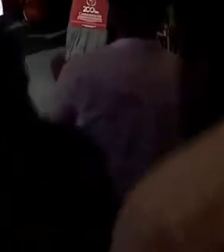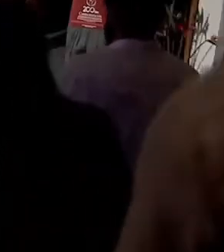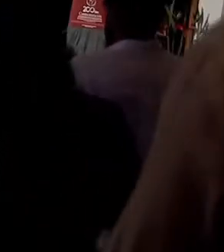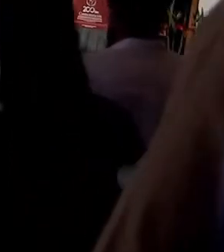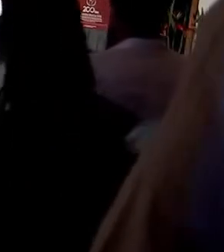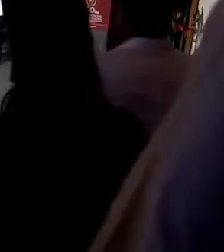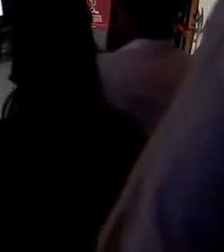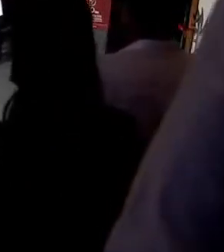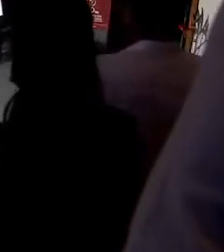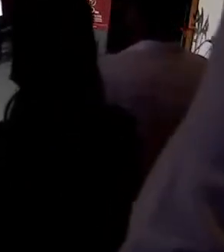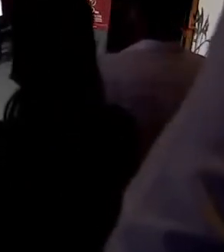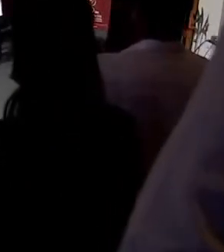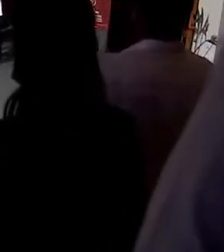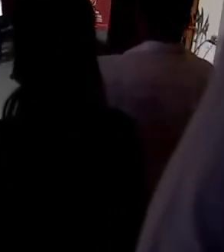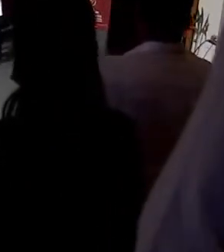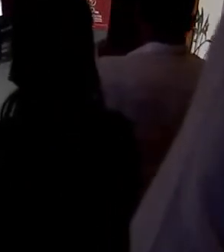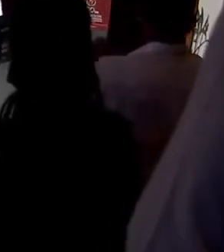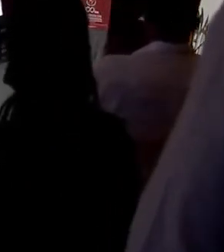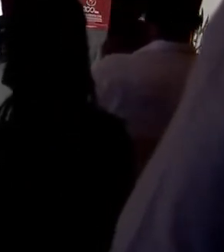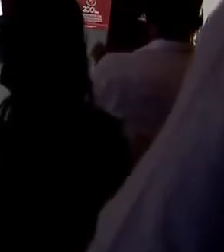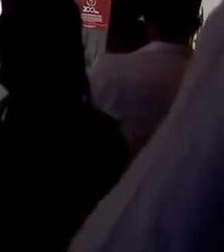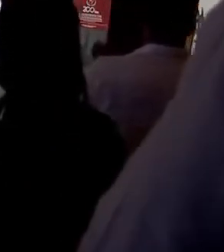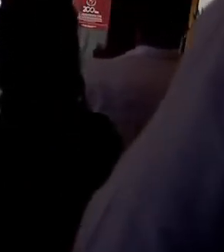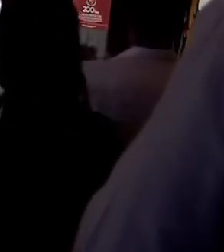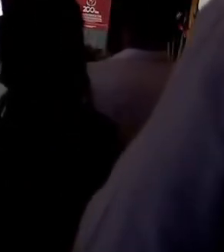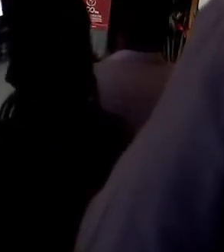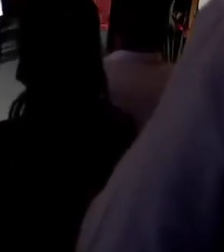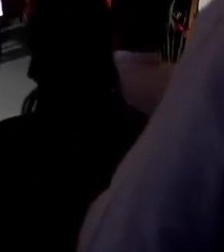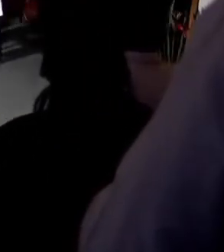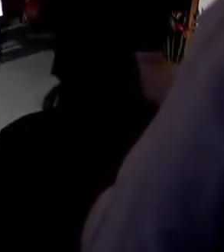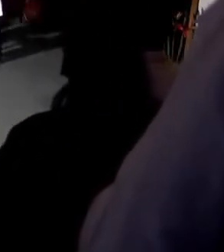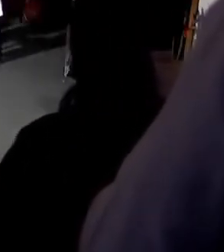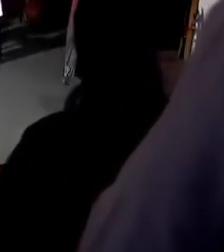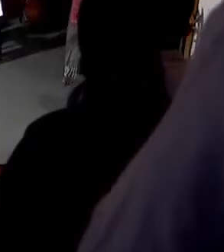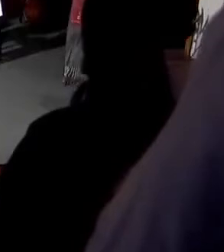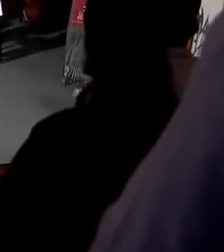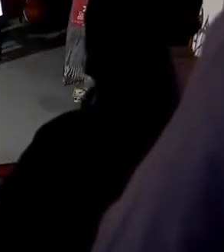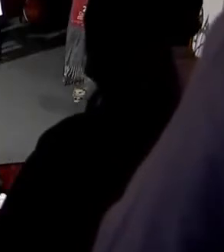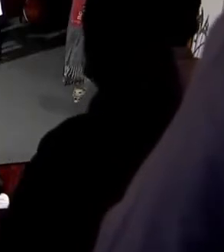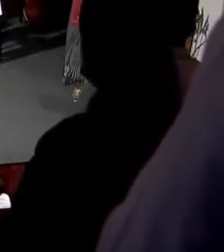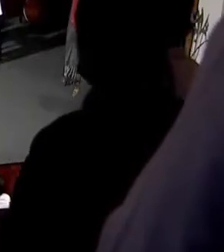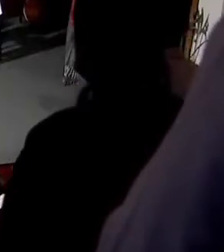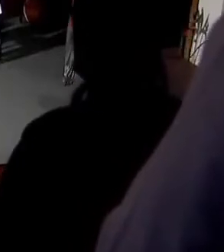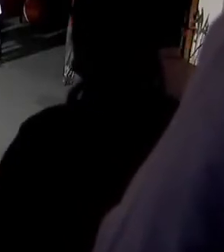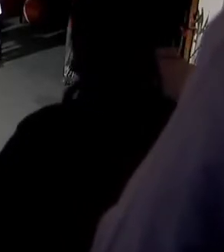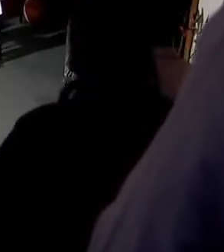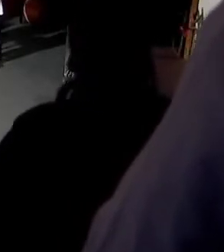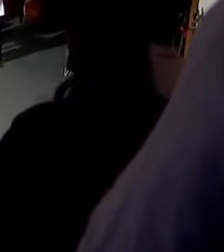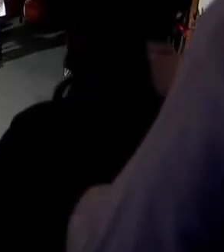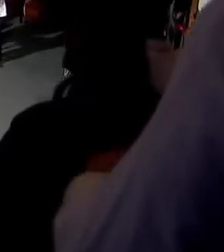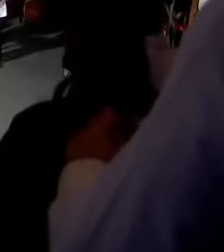Le solicitamos guarda el debido respeto para entonar nuestro himno nacional mexicano.